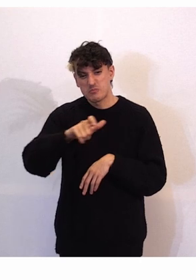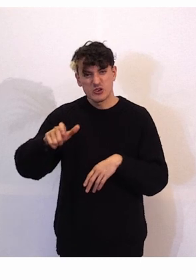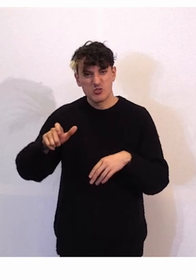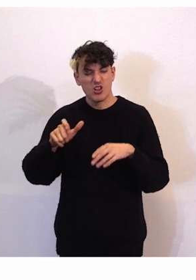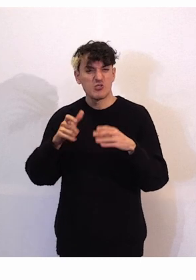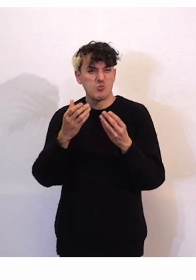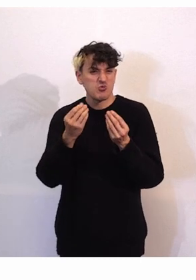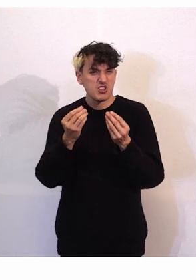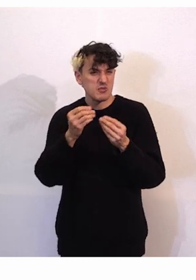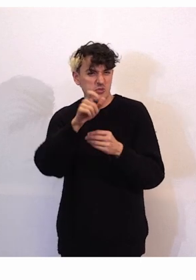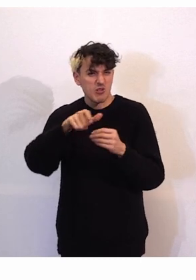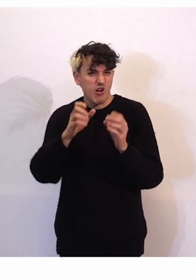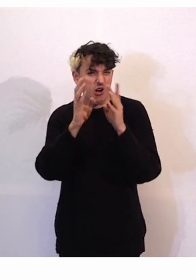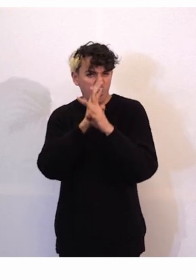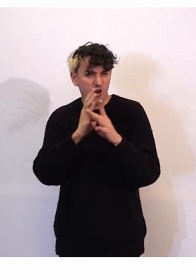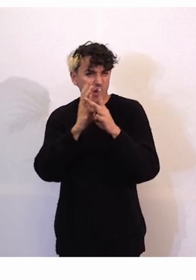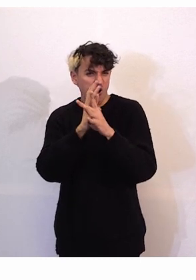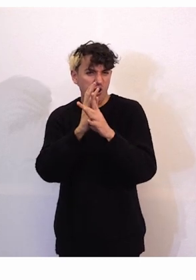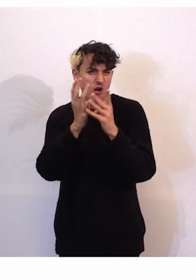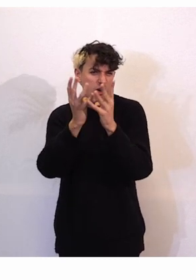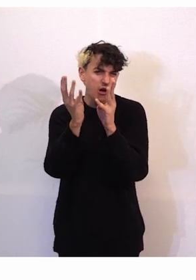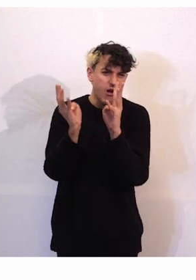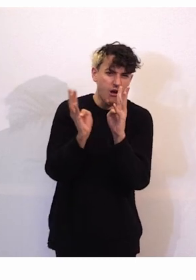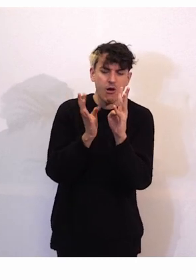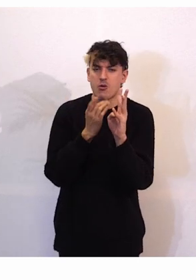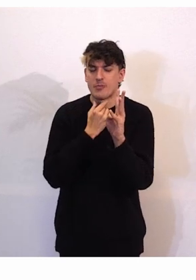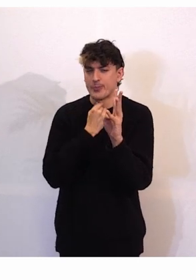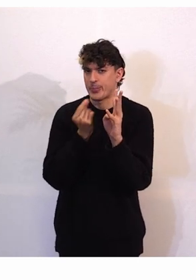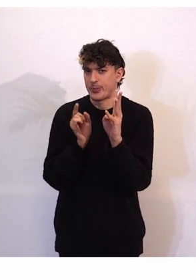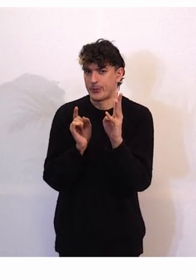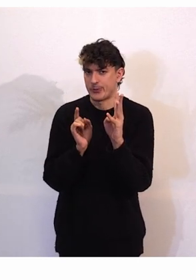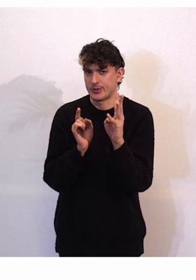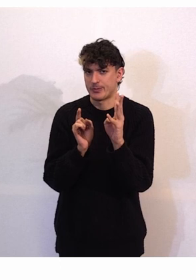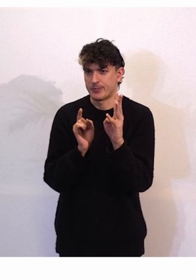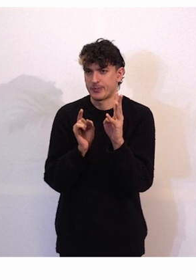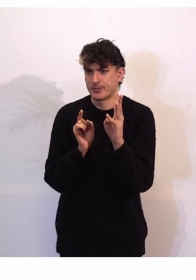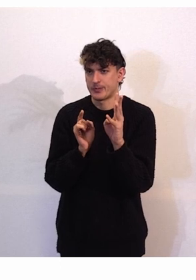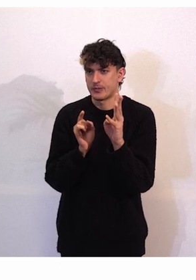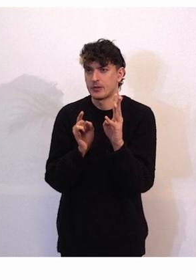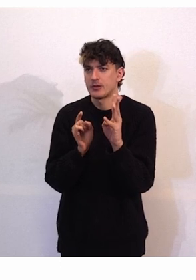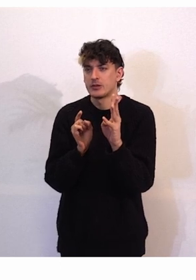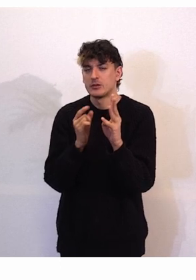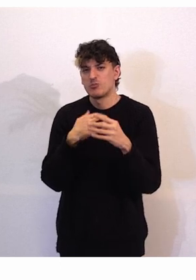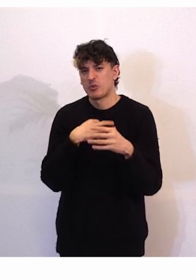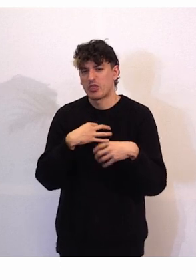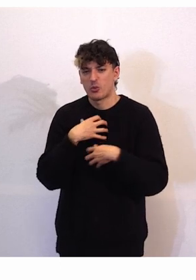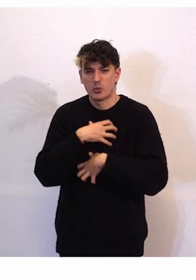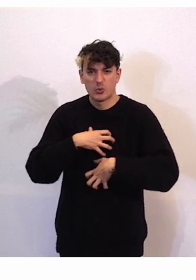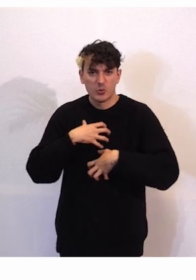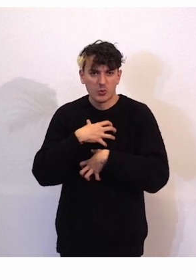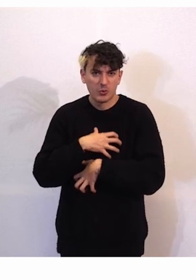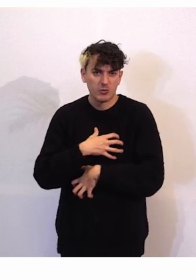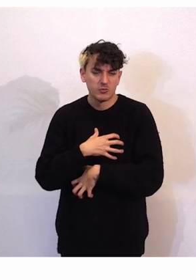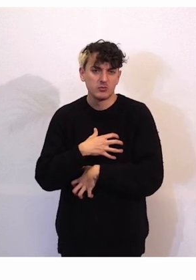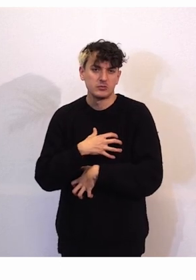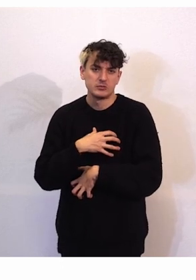vea, ahora está tranquila, pero la metemos por ahí, que haya mucha gente y sobre todo si la agobian, porque...